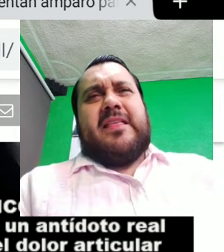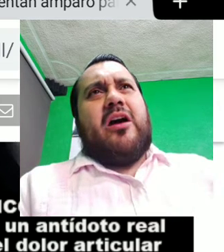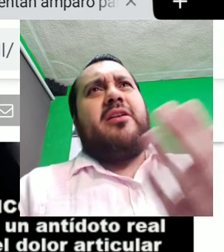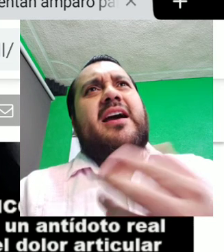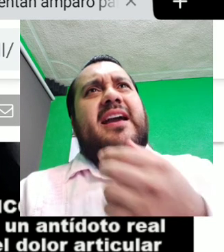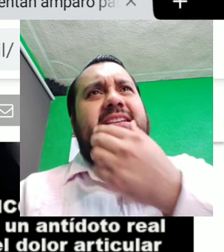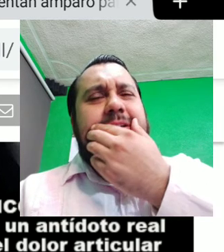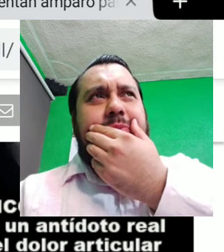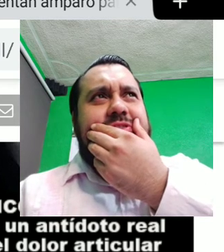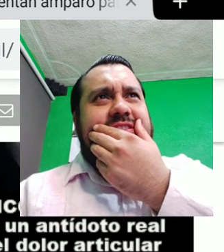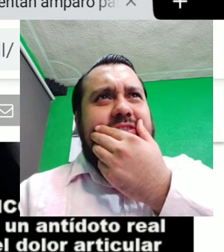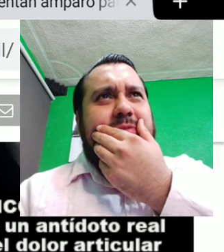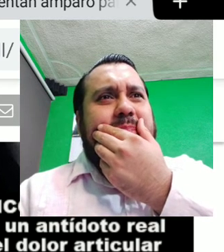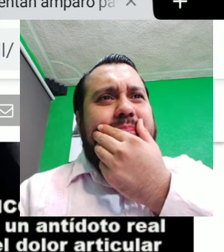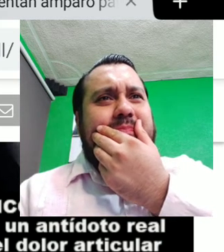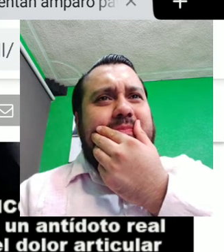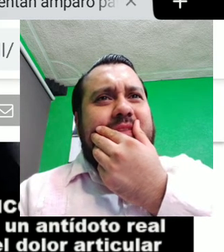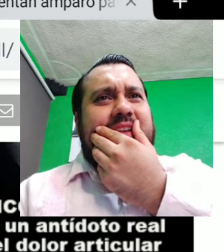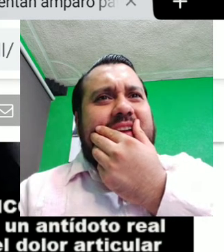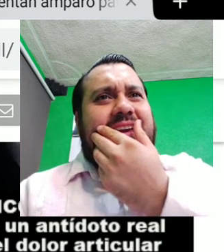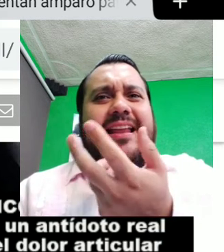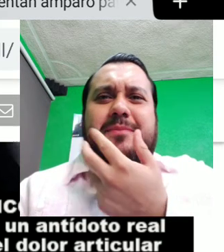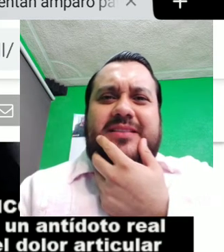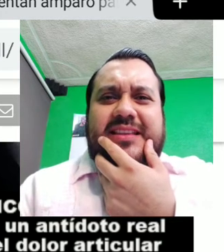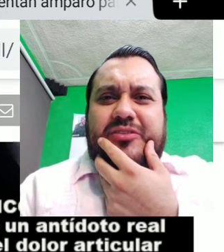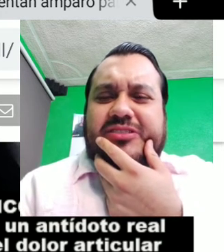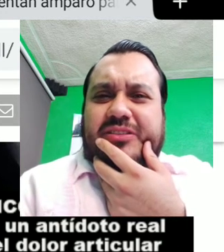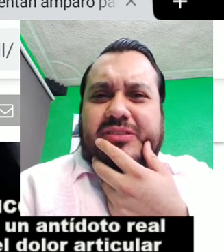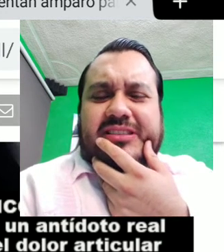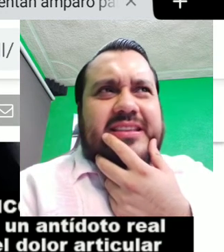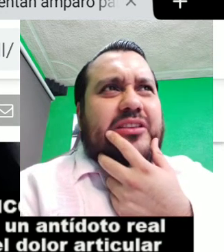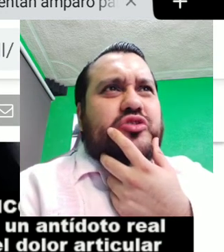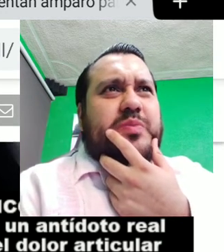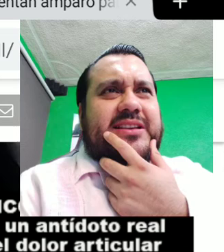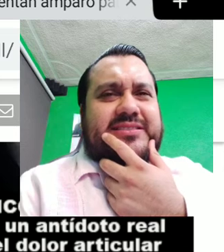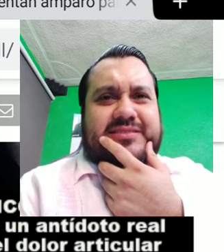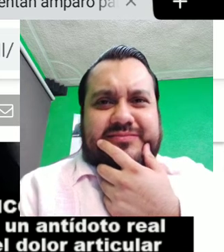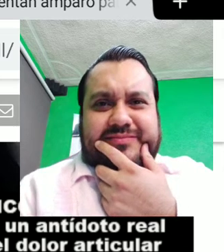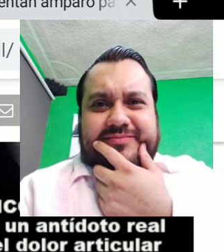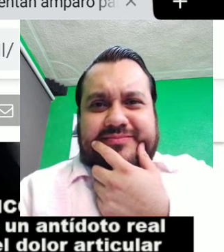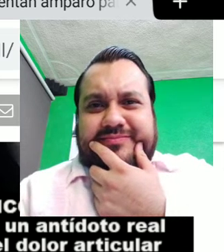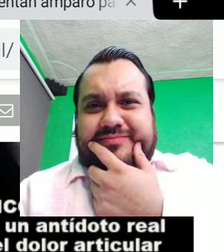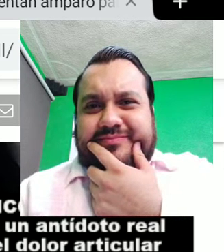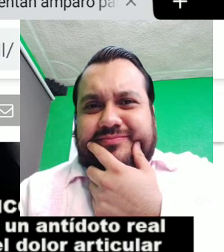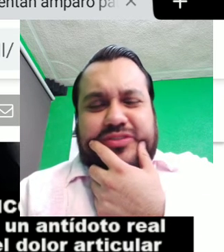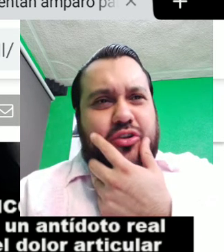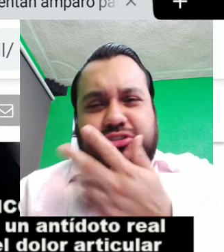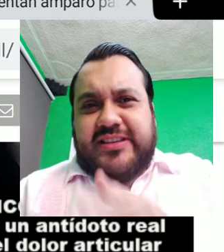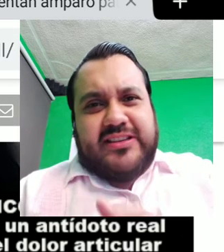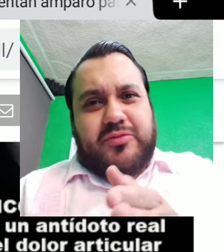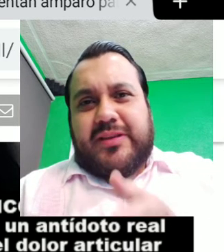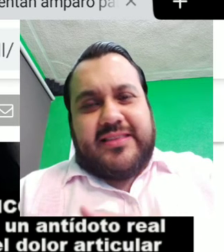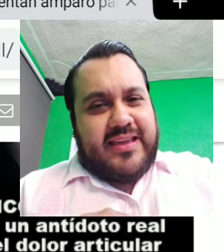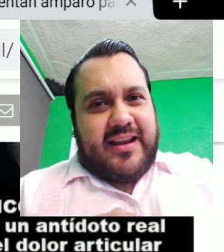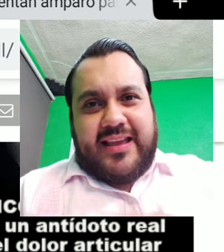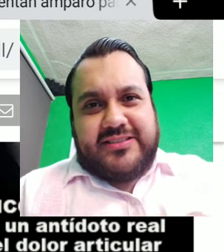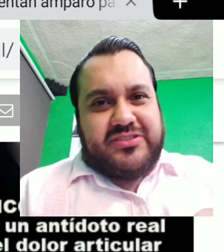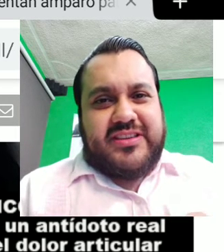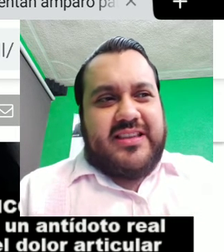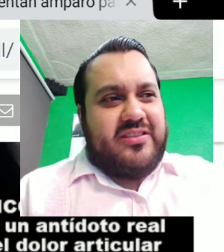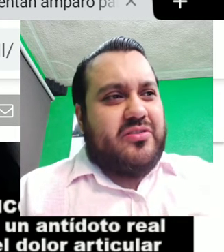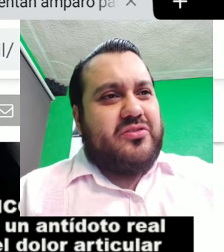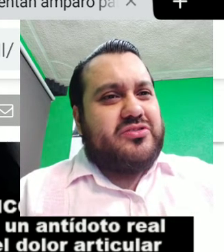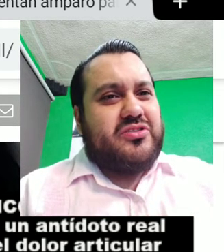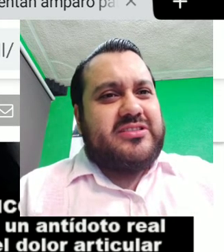ahora esta posición que realmente no sé dónde tienen los pies no los tiene sobre la tierra